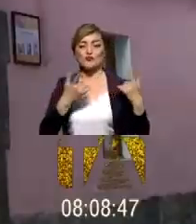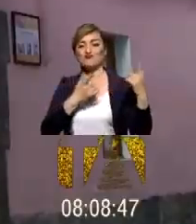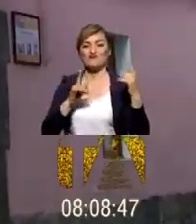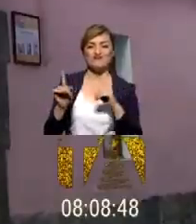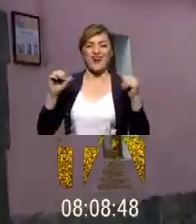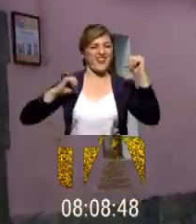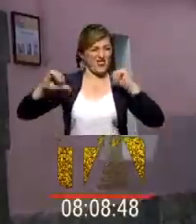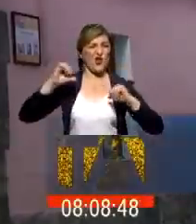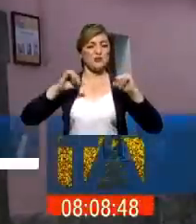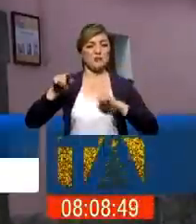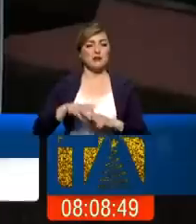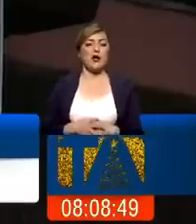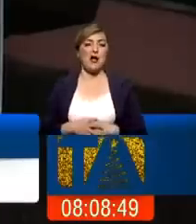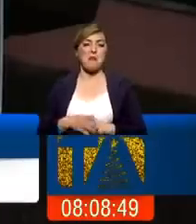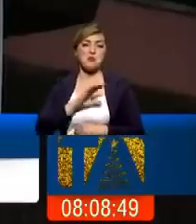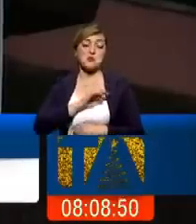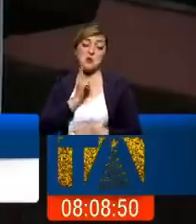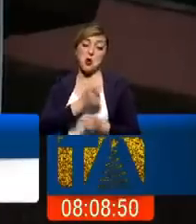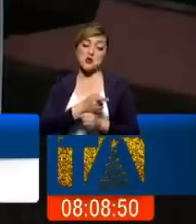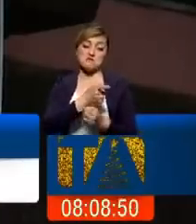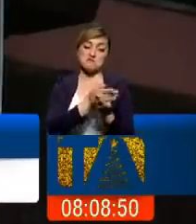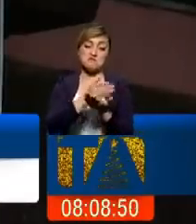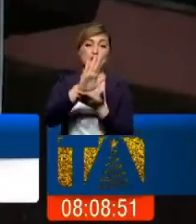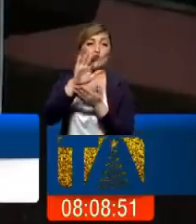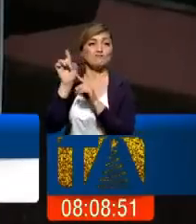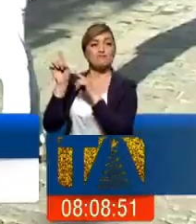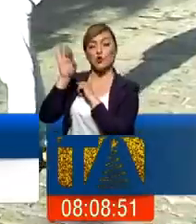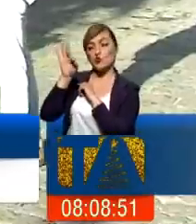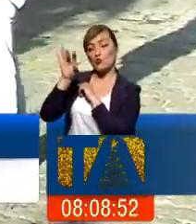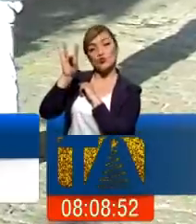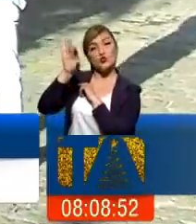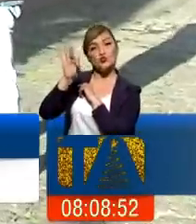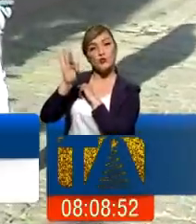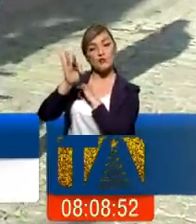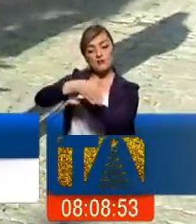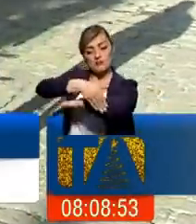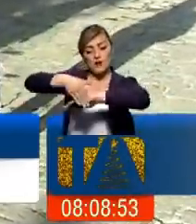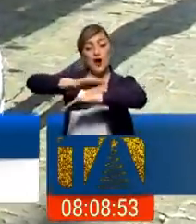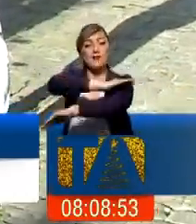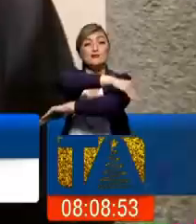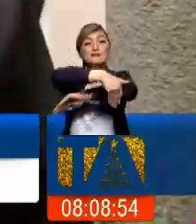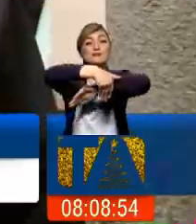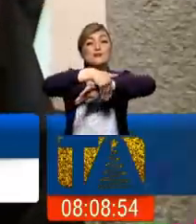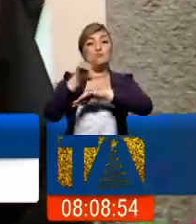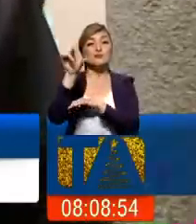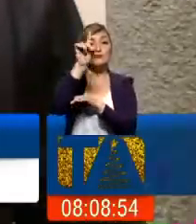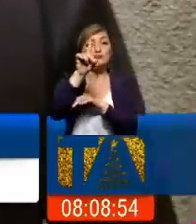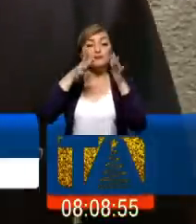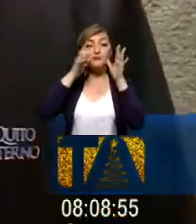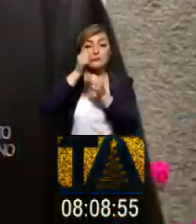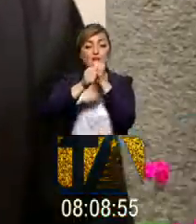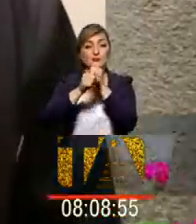deberá desalojar el espacio de la Casa 989 en la calle La Ronda hasta el 31 de diciembre de este año. Nosotros firmamos